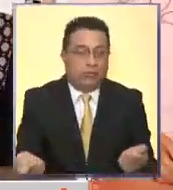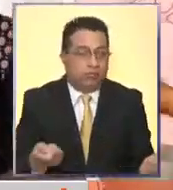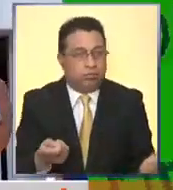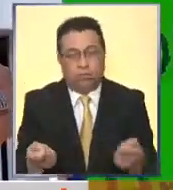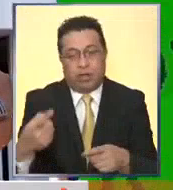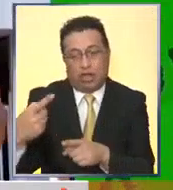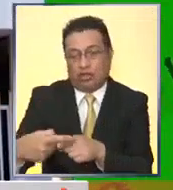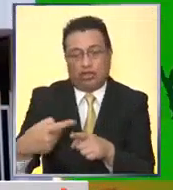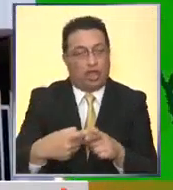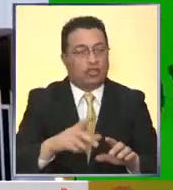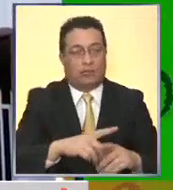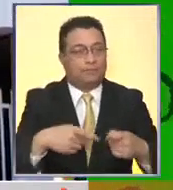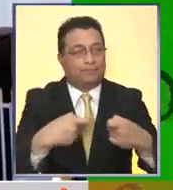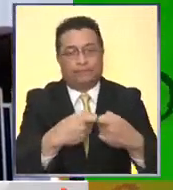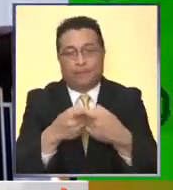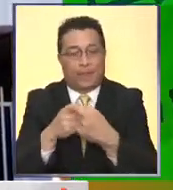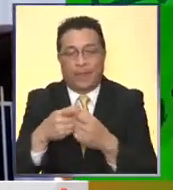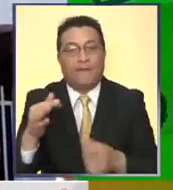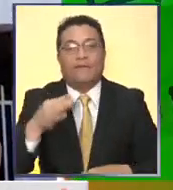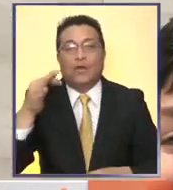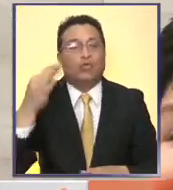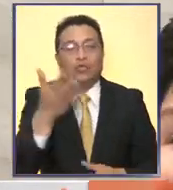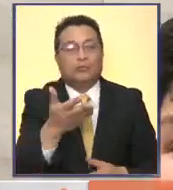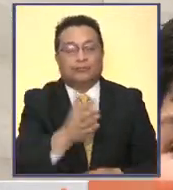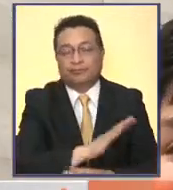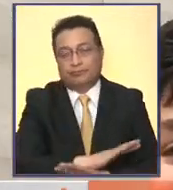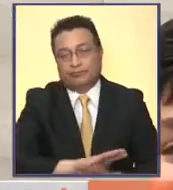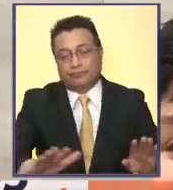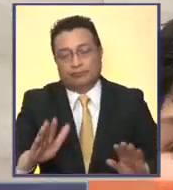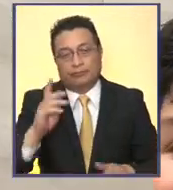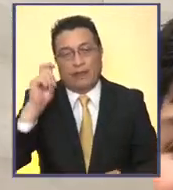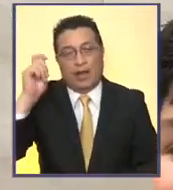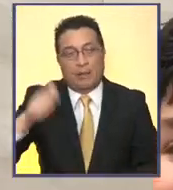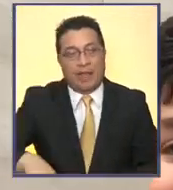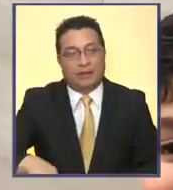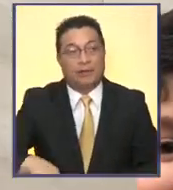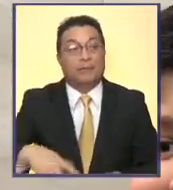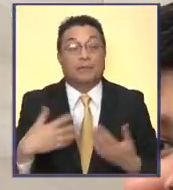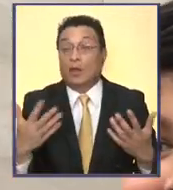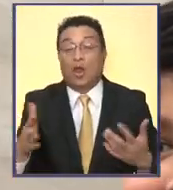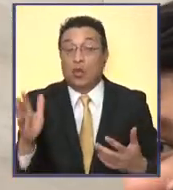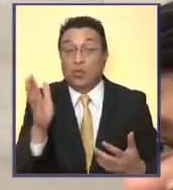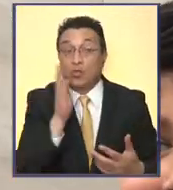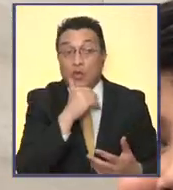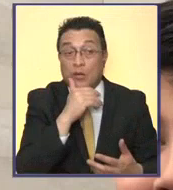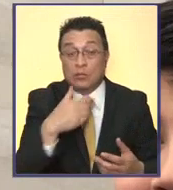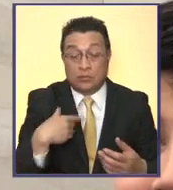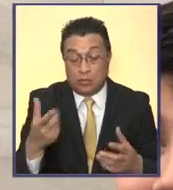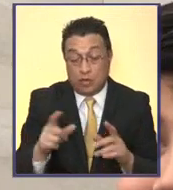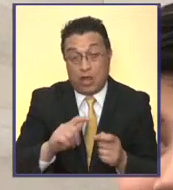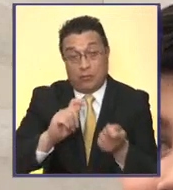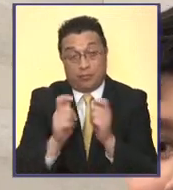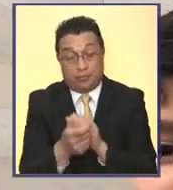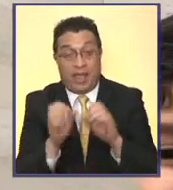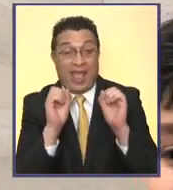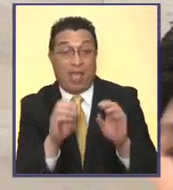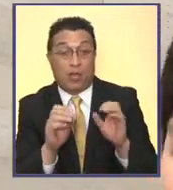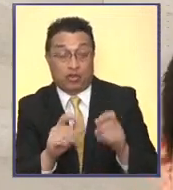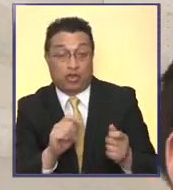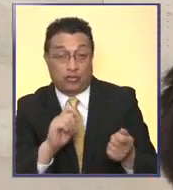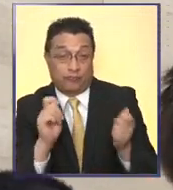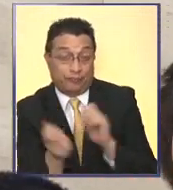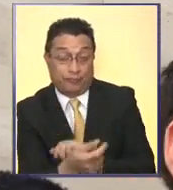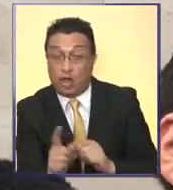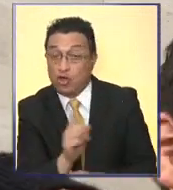socios al momento de decidir el futuro de Antilén. Como no pasamos a una corporación de educación, el